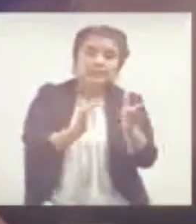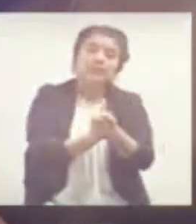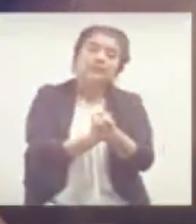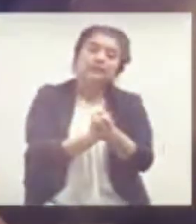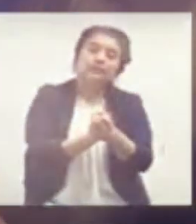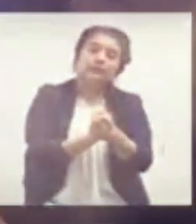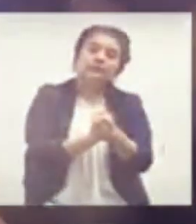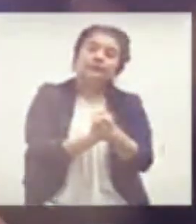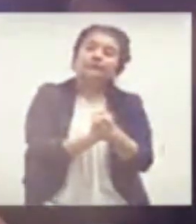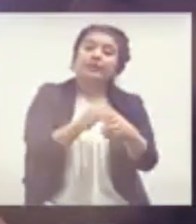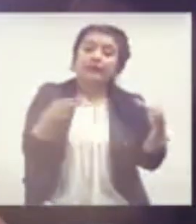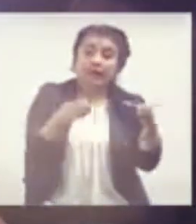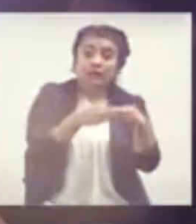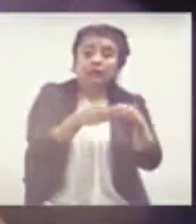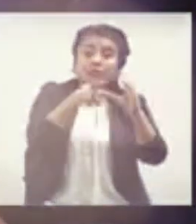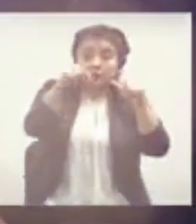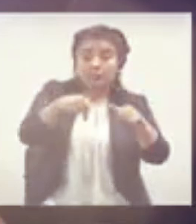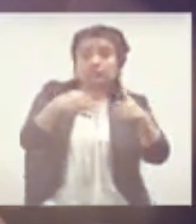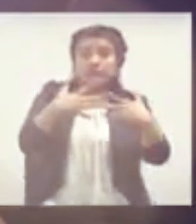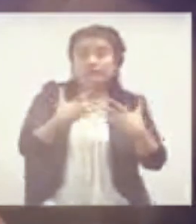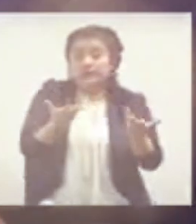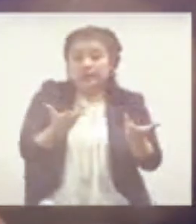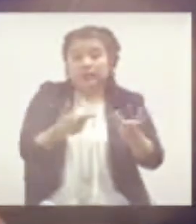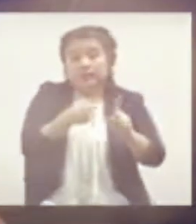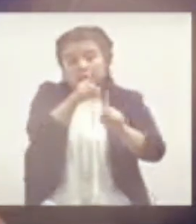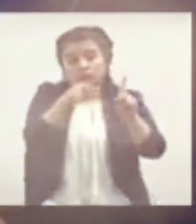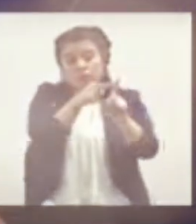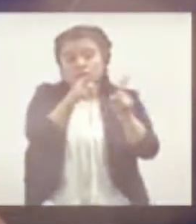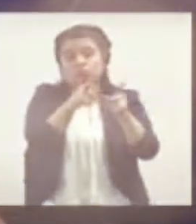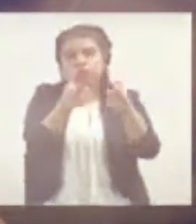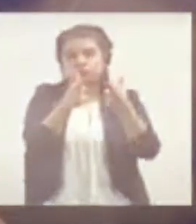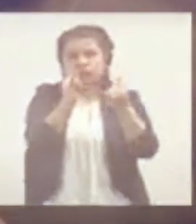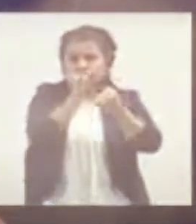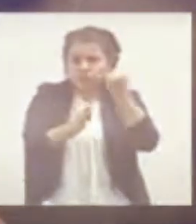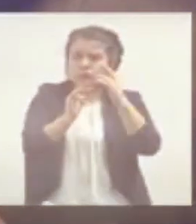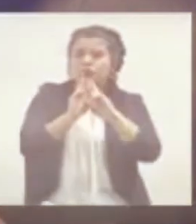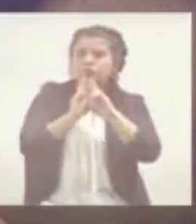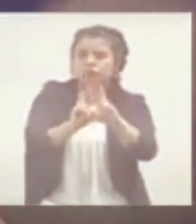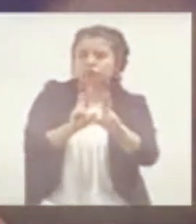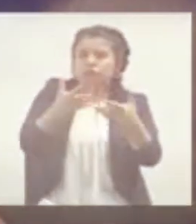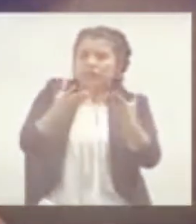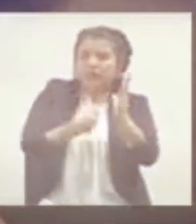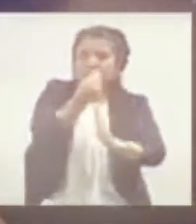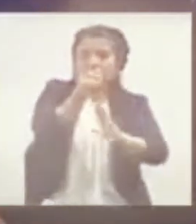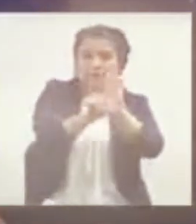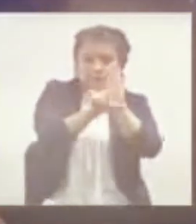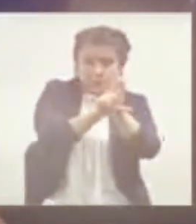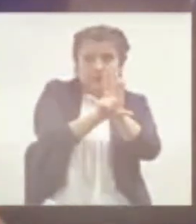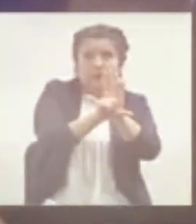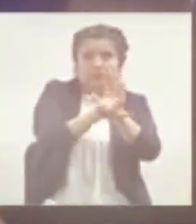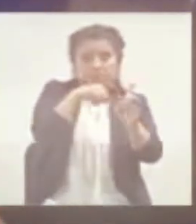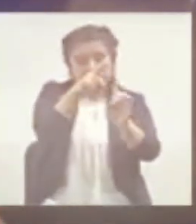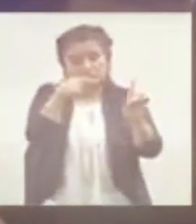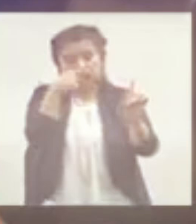la comisión, pues nos lleva a concluir que la iniciativa, pues así